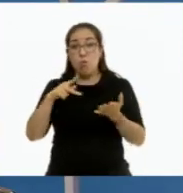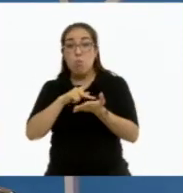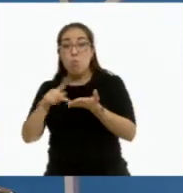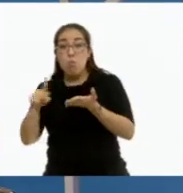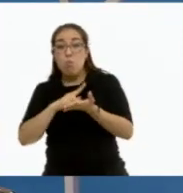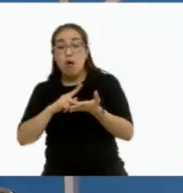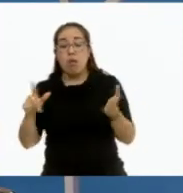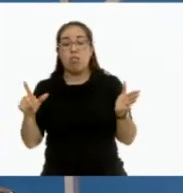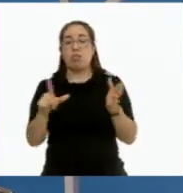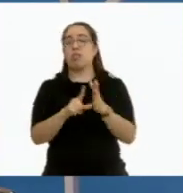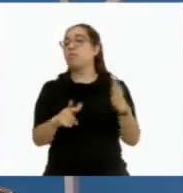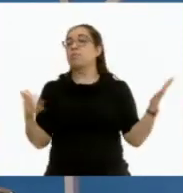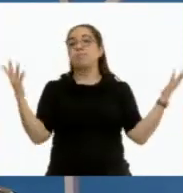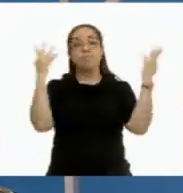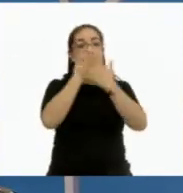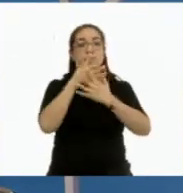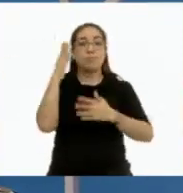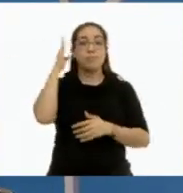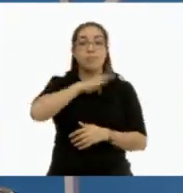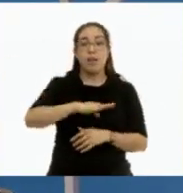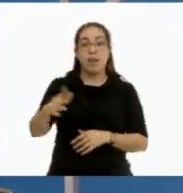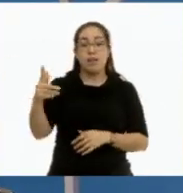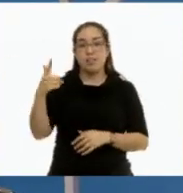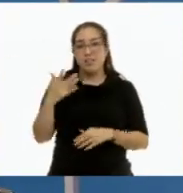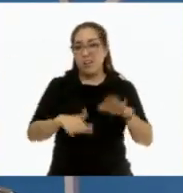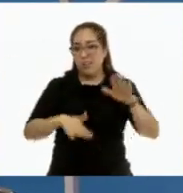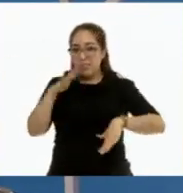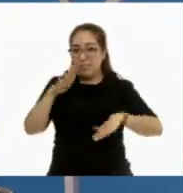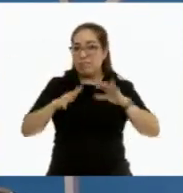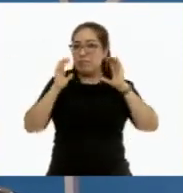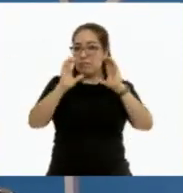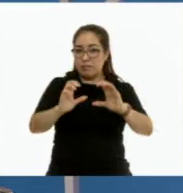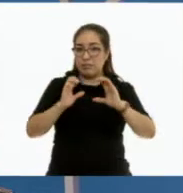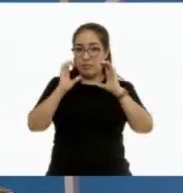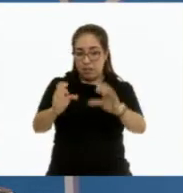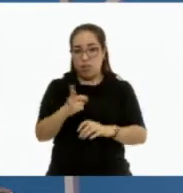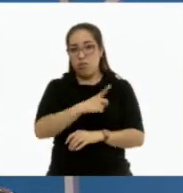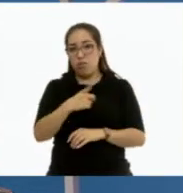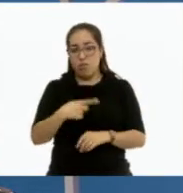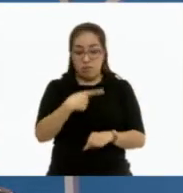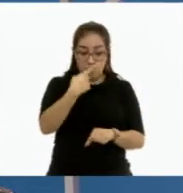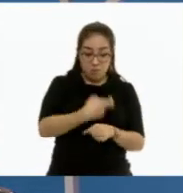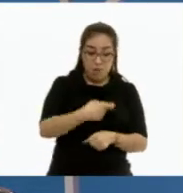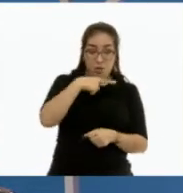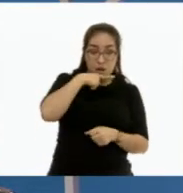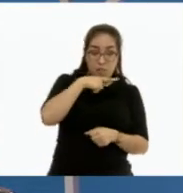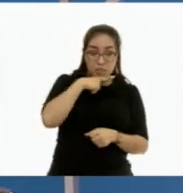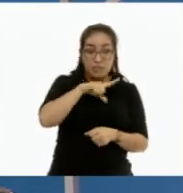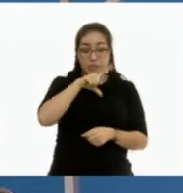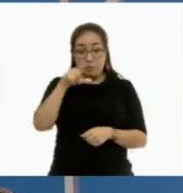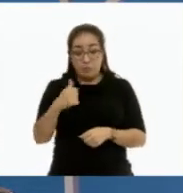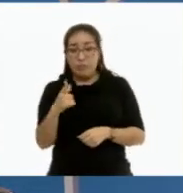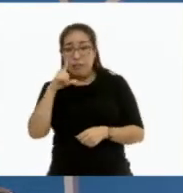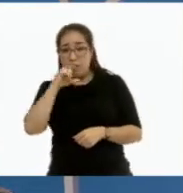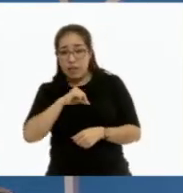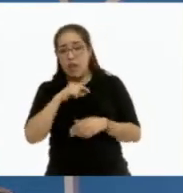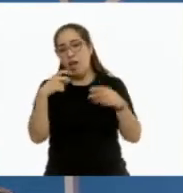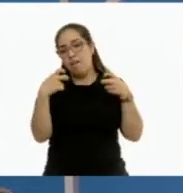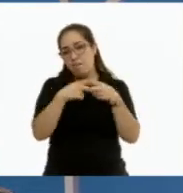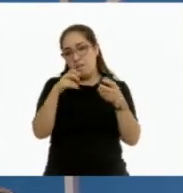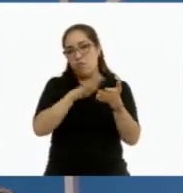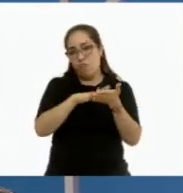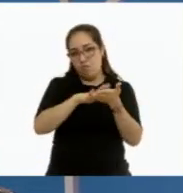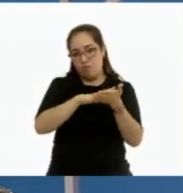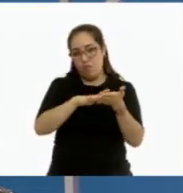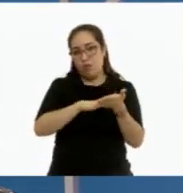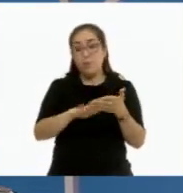corregir, si lo hiciste con pluma, ya no tienes opción para poder precisamente borrar o corregir tu respuesta. El